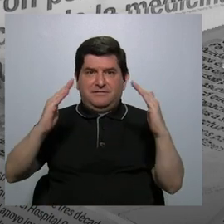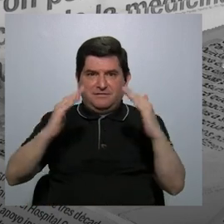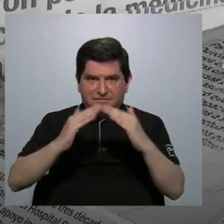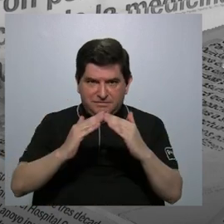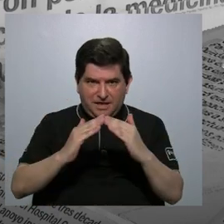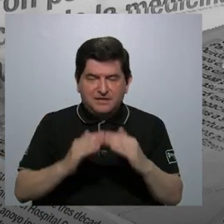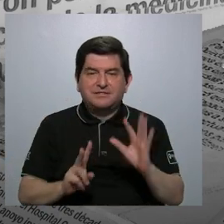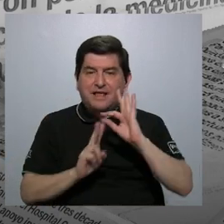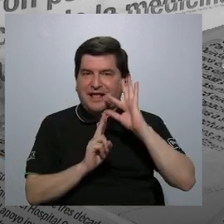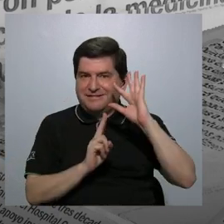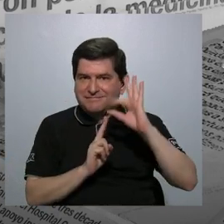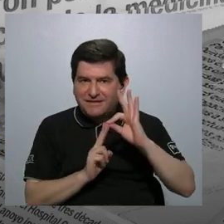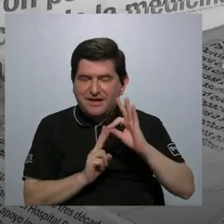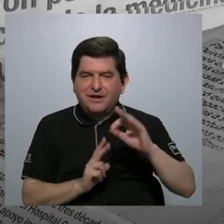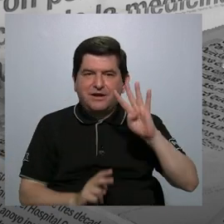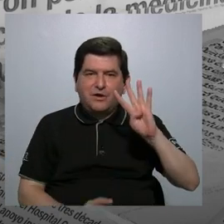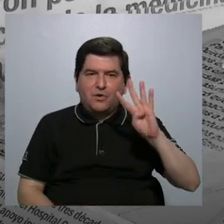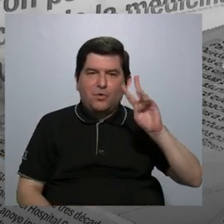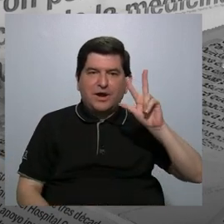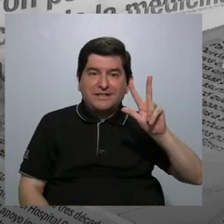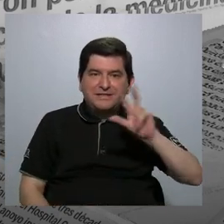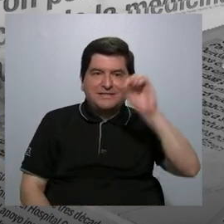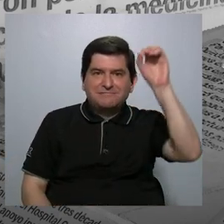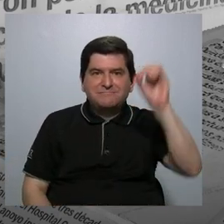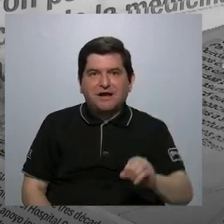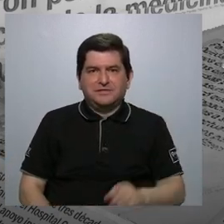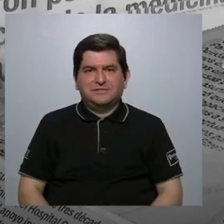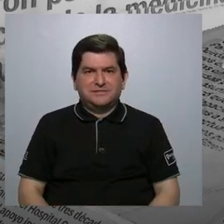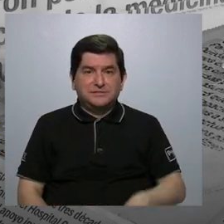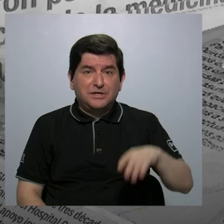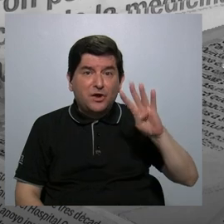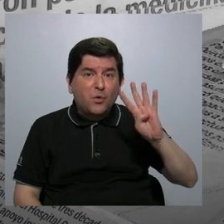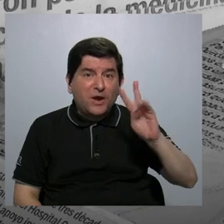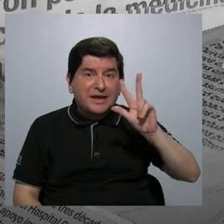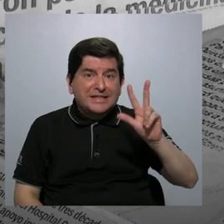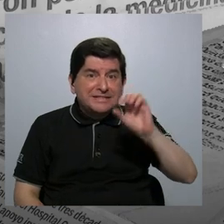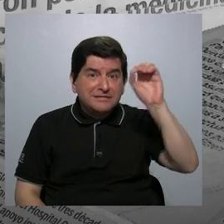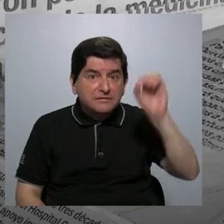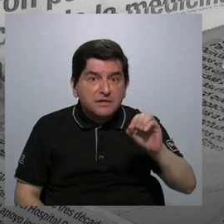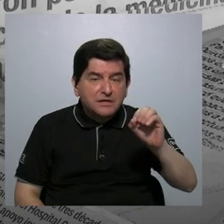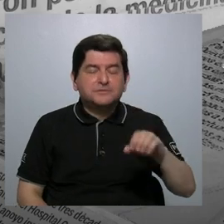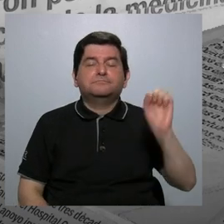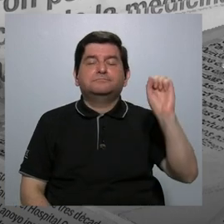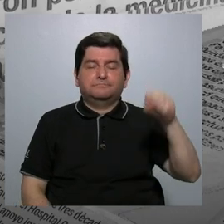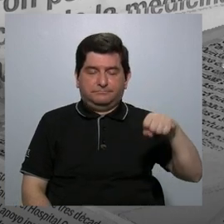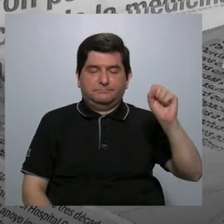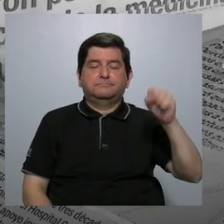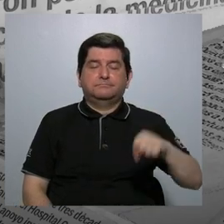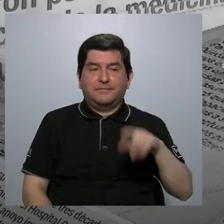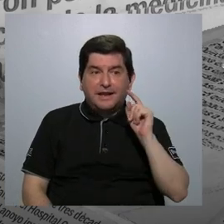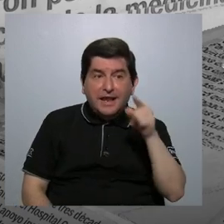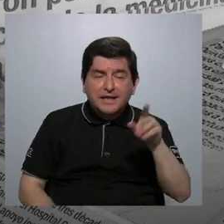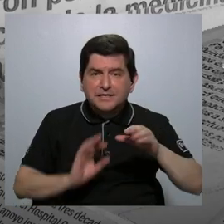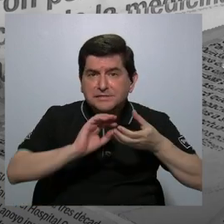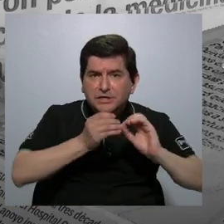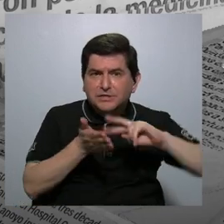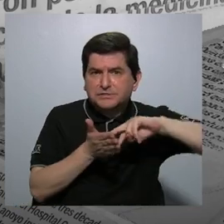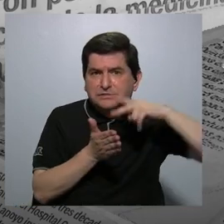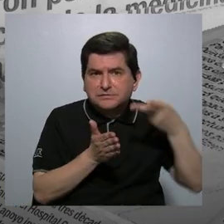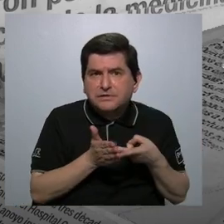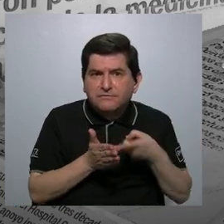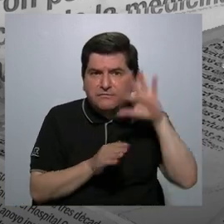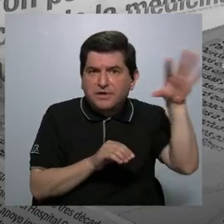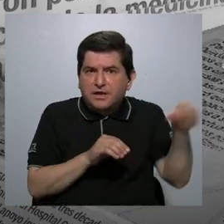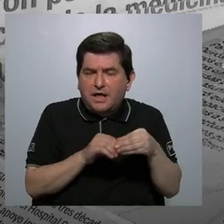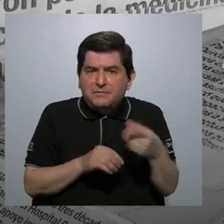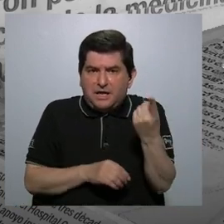habitacional alternativo de un 43%. Un 43%. Y ese 43% significa entonces que